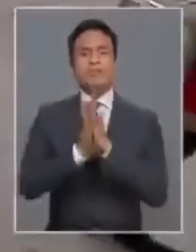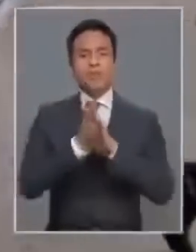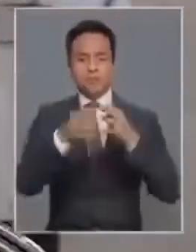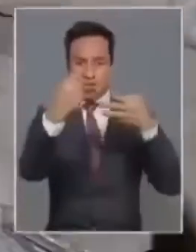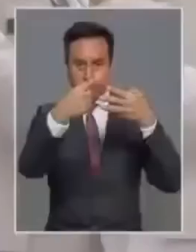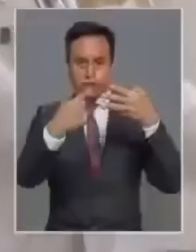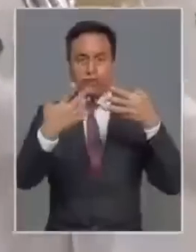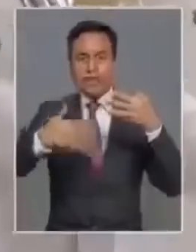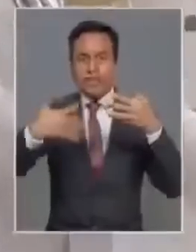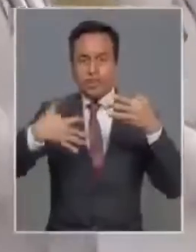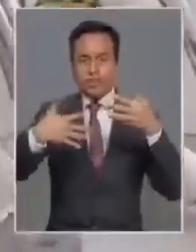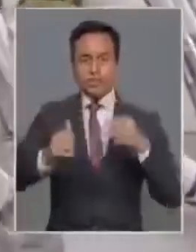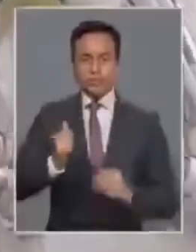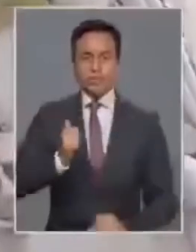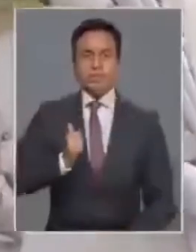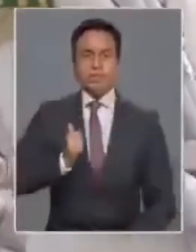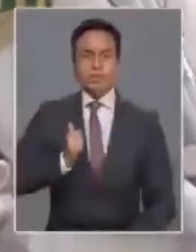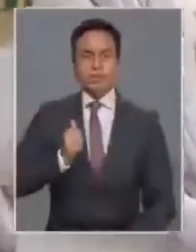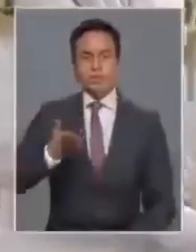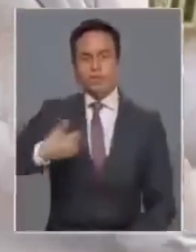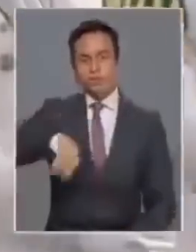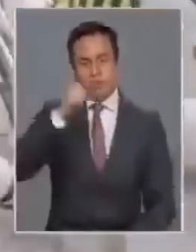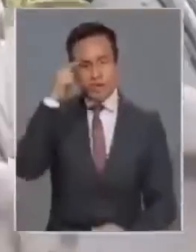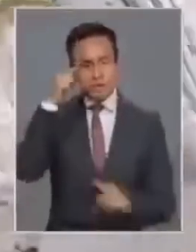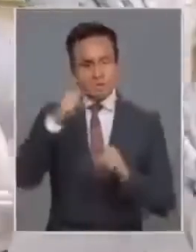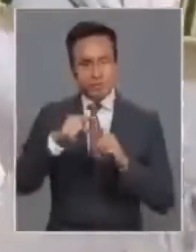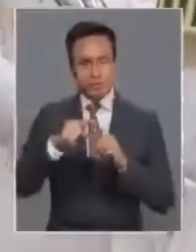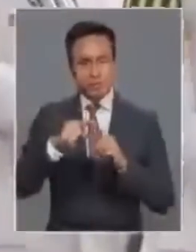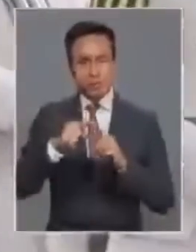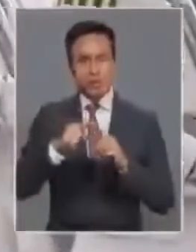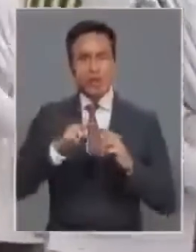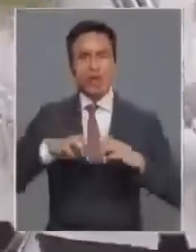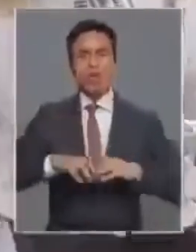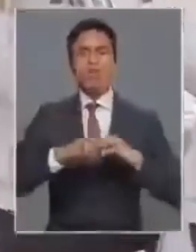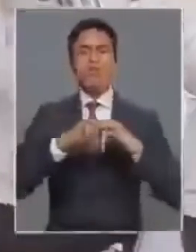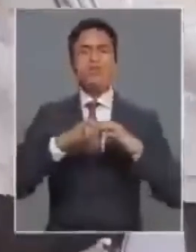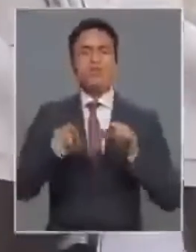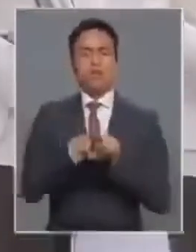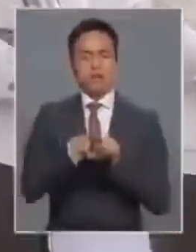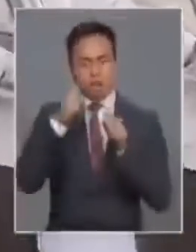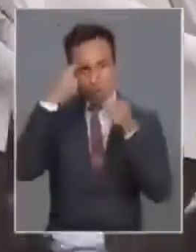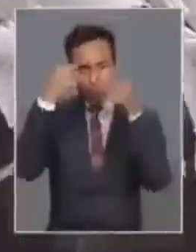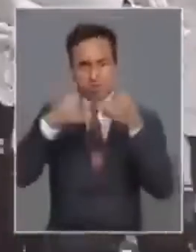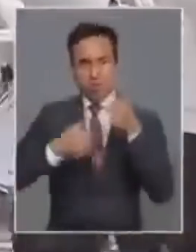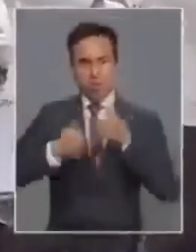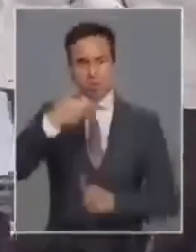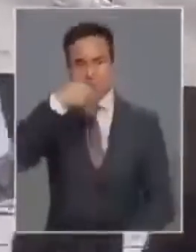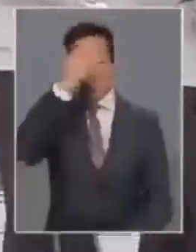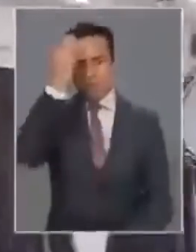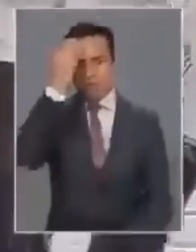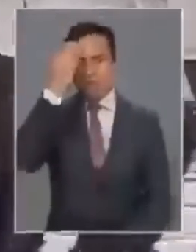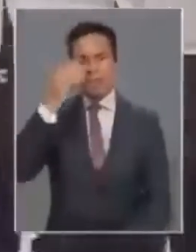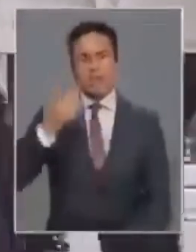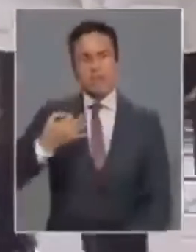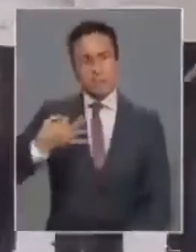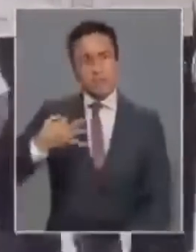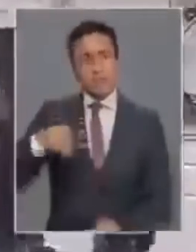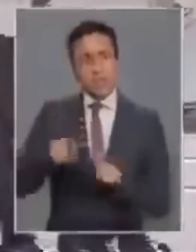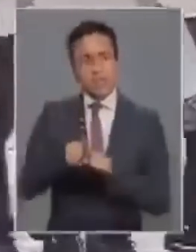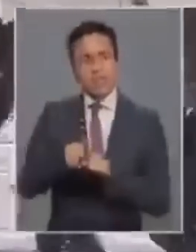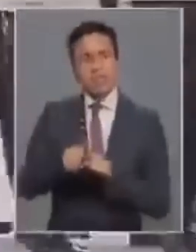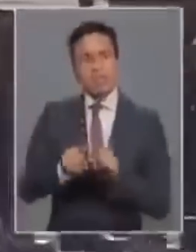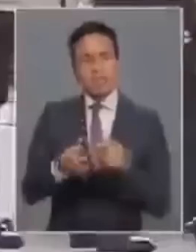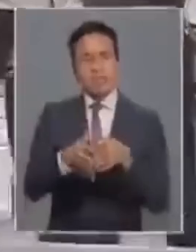factores relevantes para el cumplimiento de nuestra misión, fortaleciendo una convicción profesional y elocuente hacia